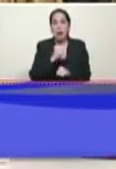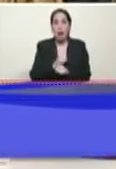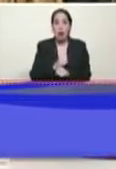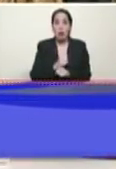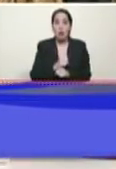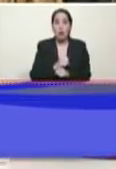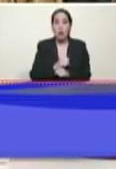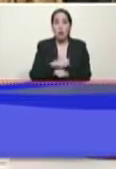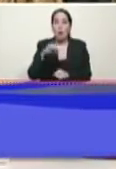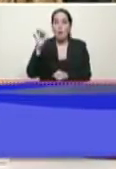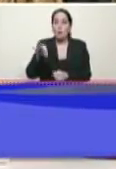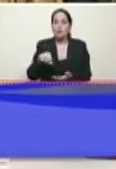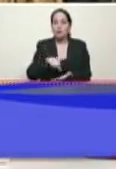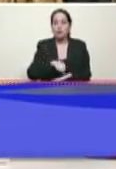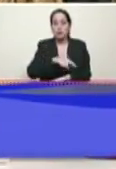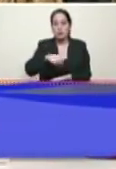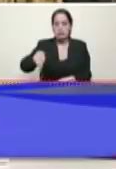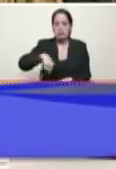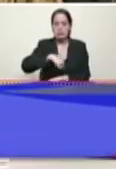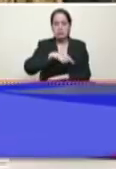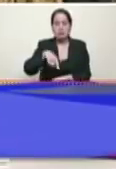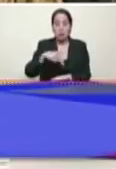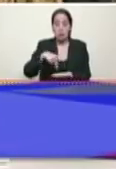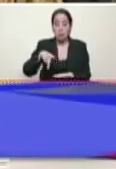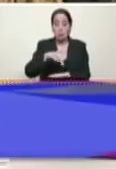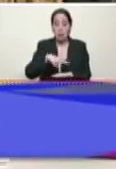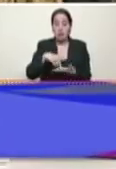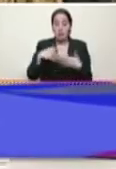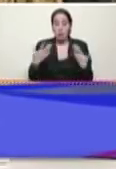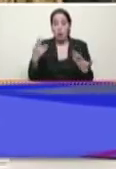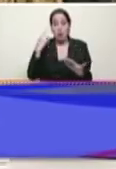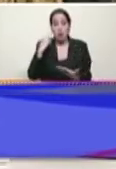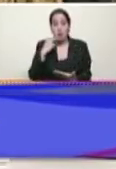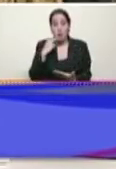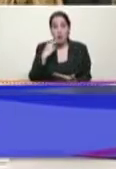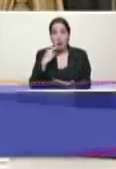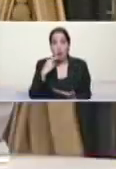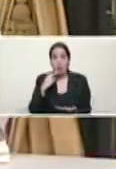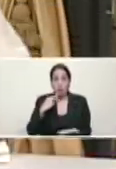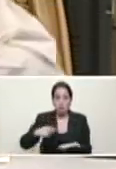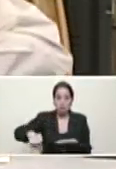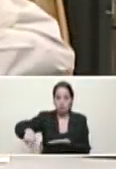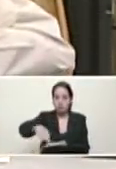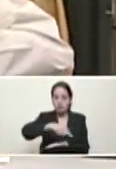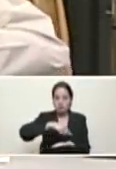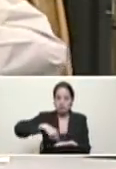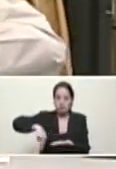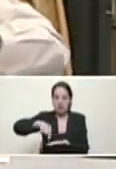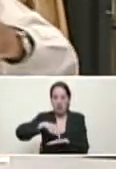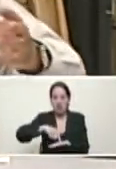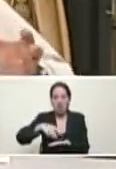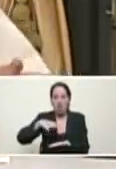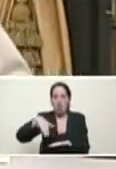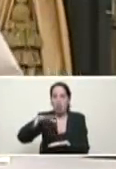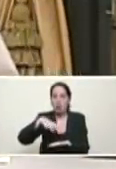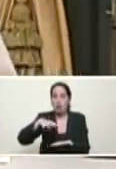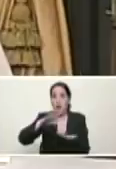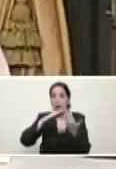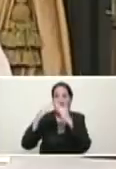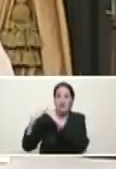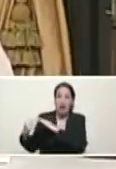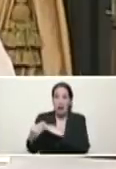círculo, punto Plaza Bolívar de San Juan de los Morros, círculo, todas las barriadas,